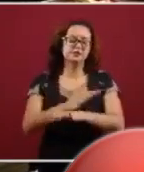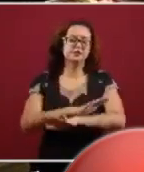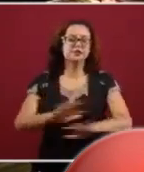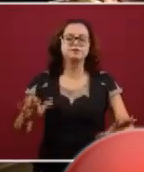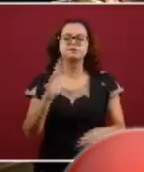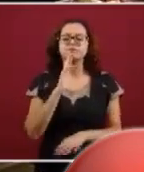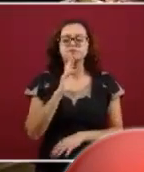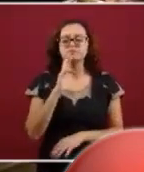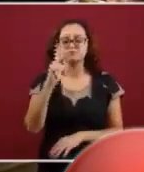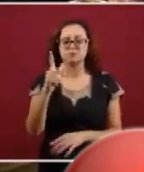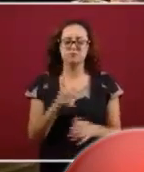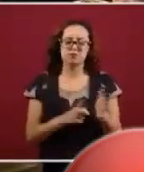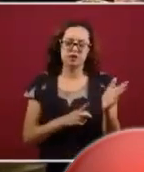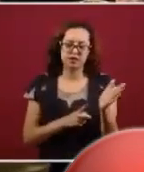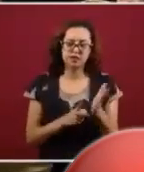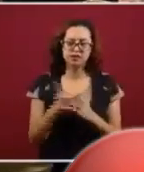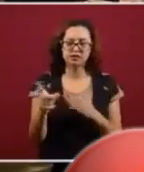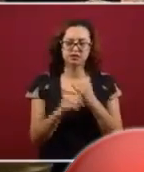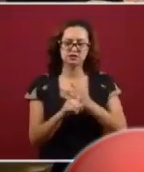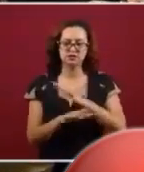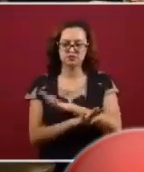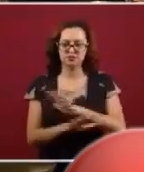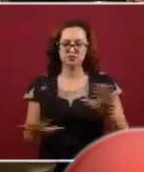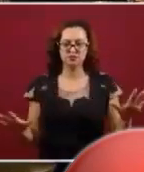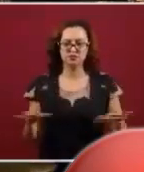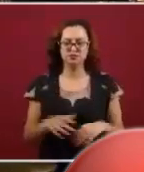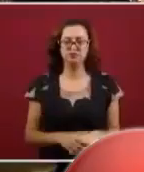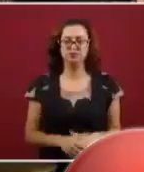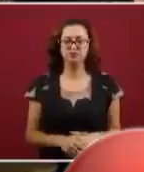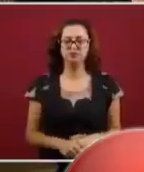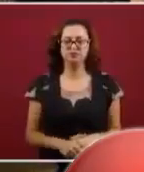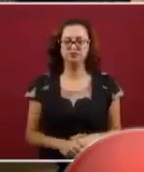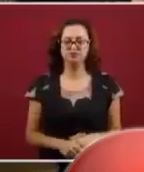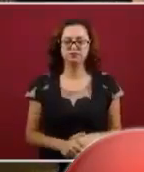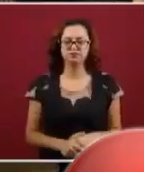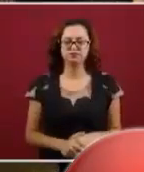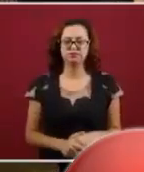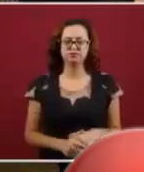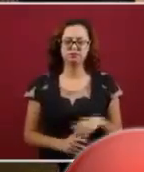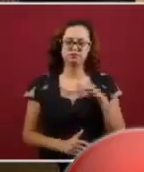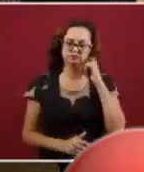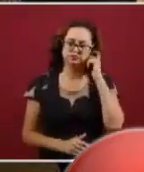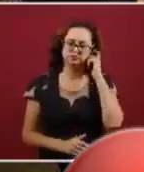garantizar el derecho a la información. Nos vamos por acá.